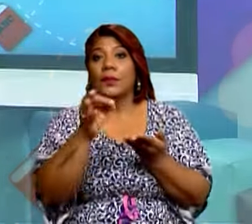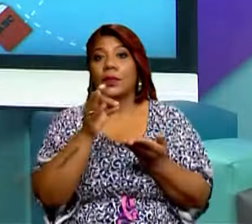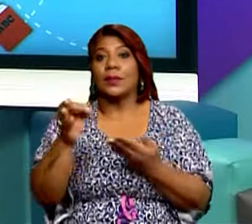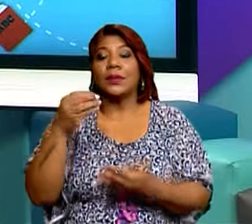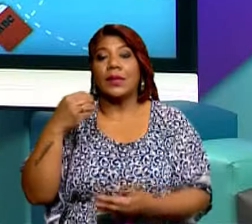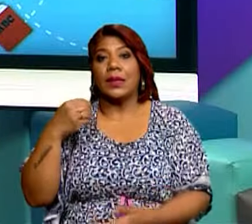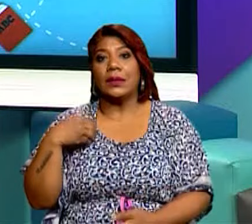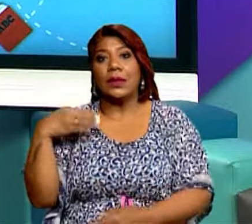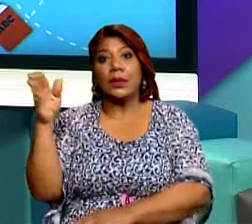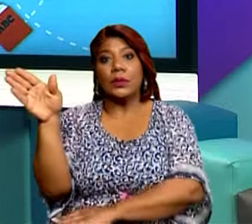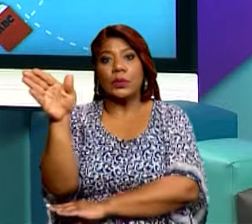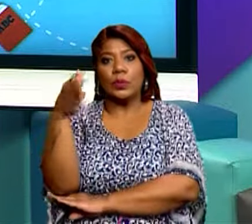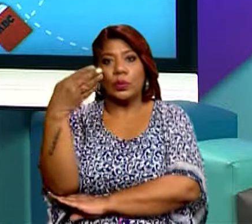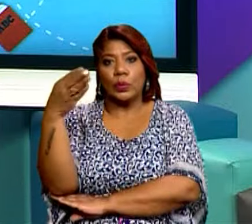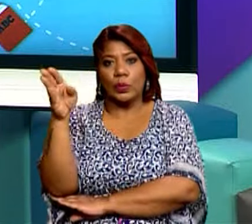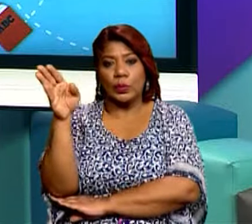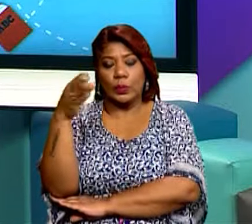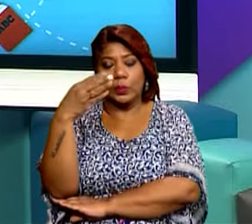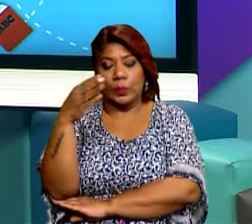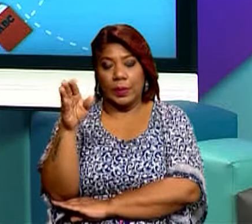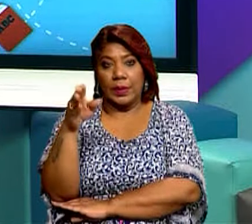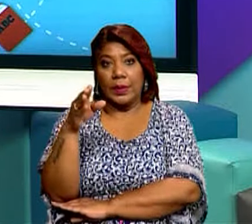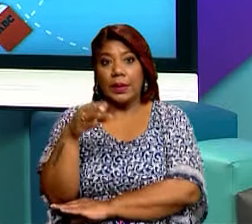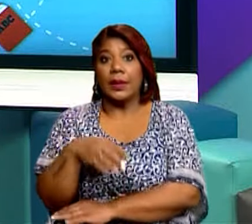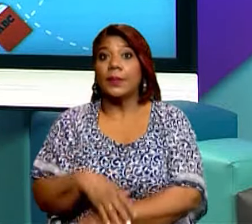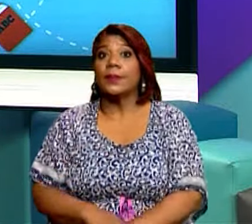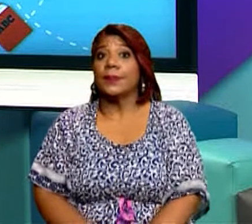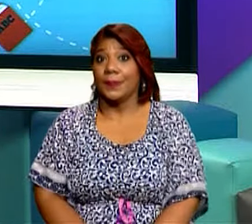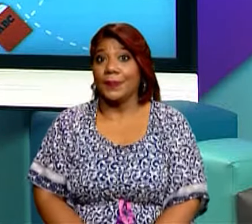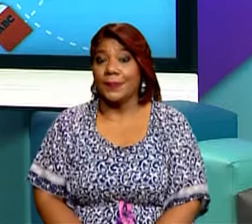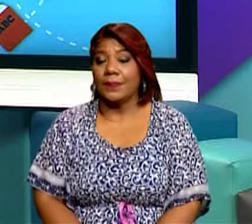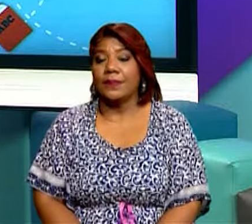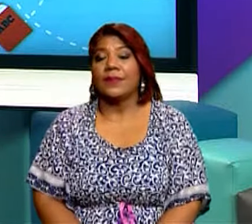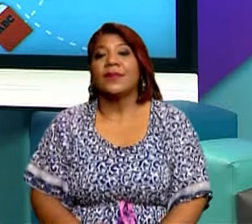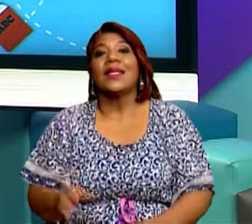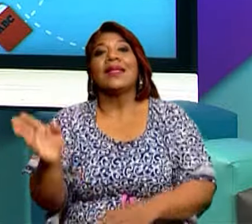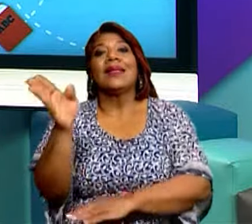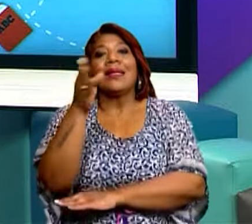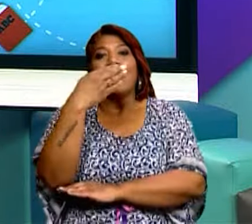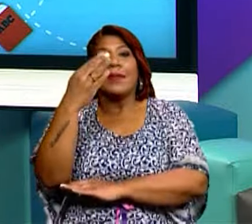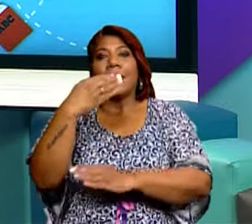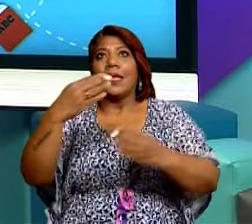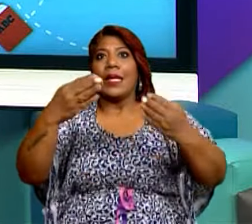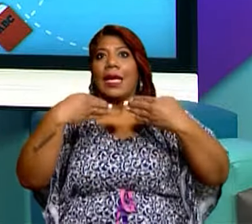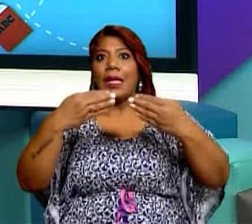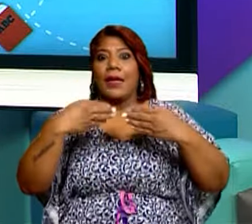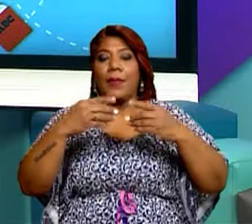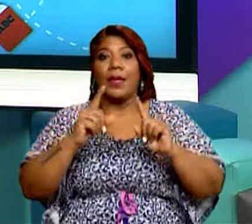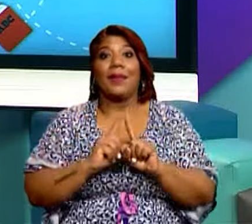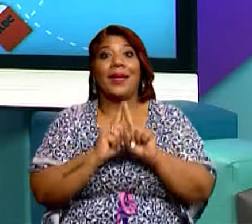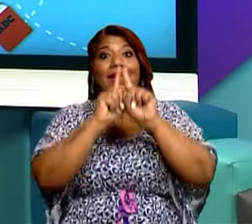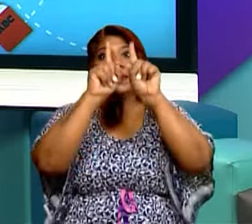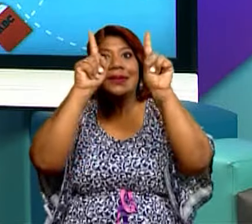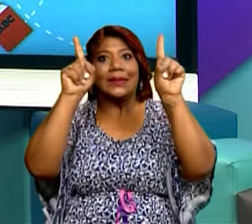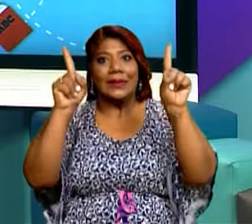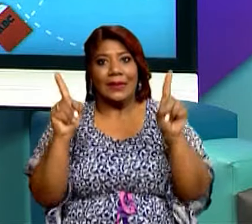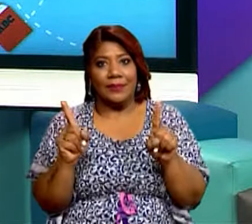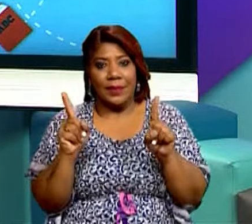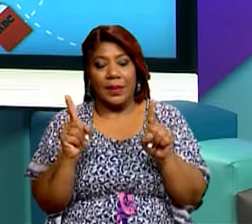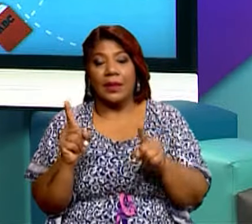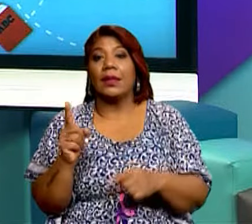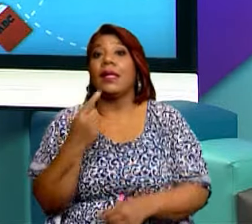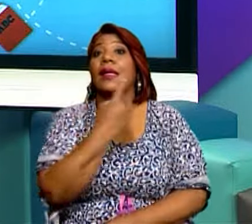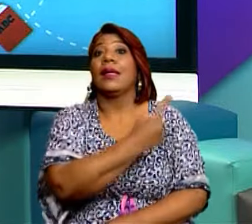identificación, una bandera. Nuestra bandera nacional es la de toda la República, la que nos identifica como